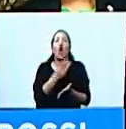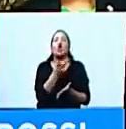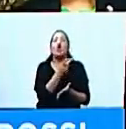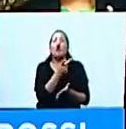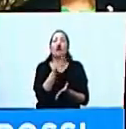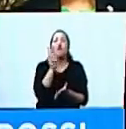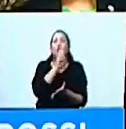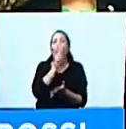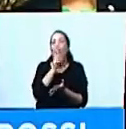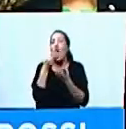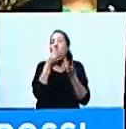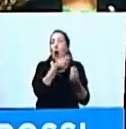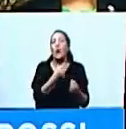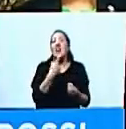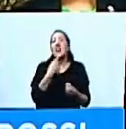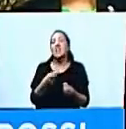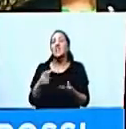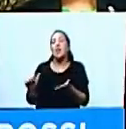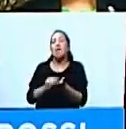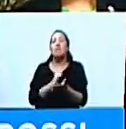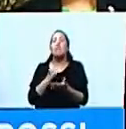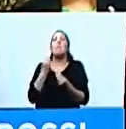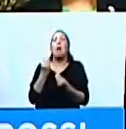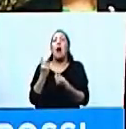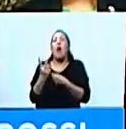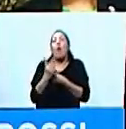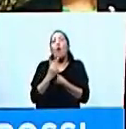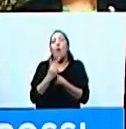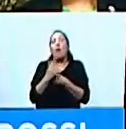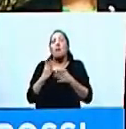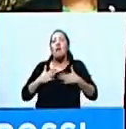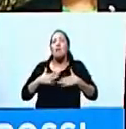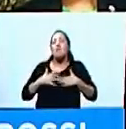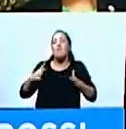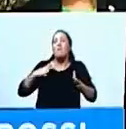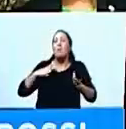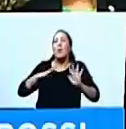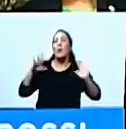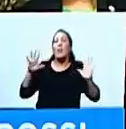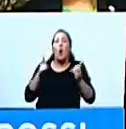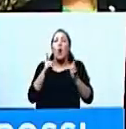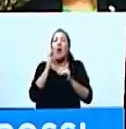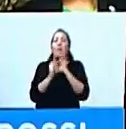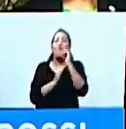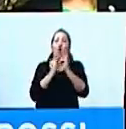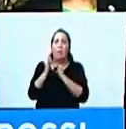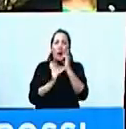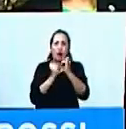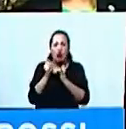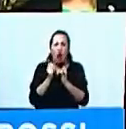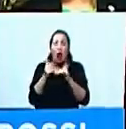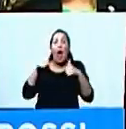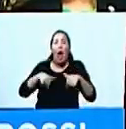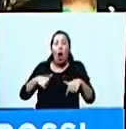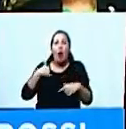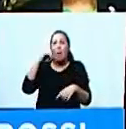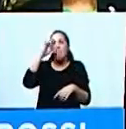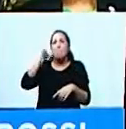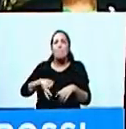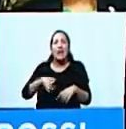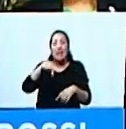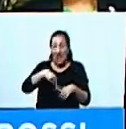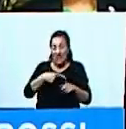que lo hicieron para preservar su intimidad y no tenían ninguna información. Y ahora nos venimos a enterar esta